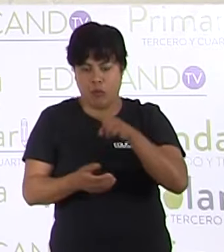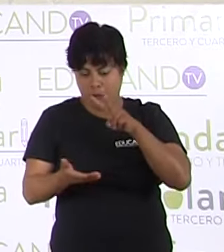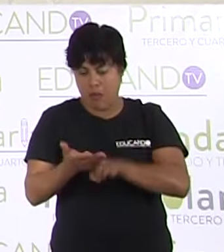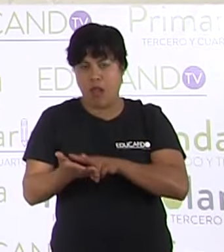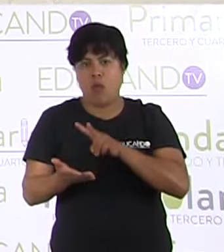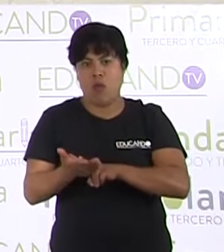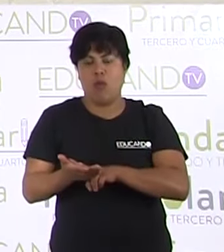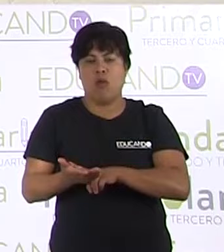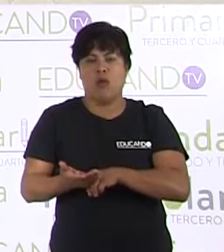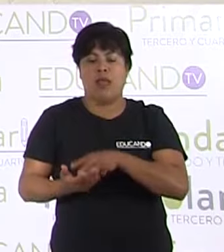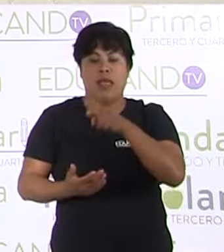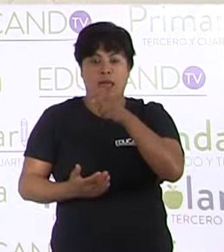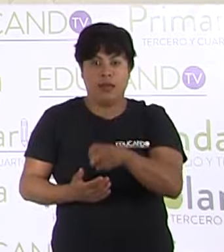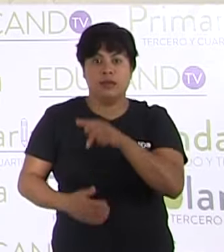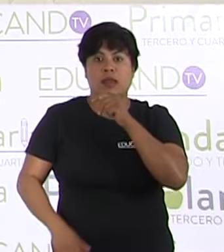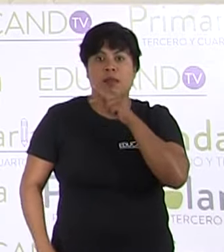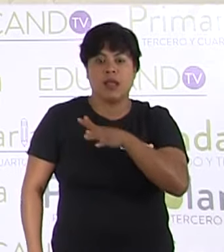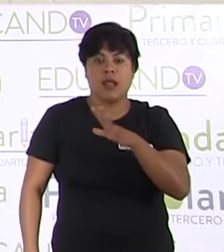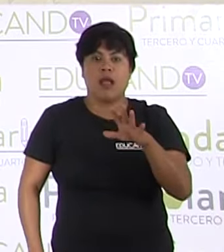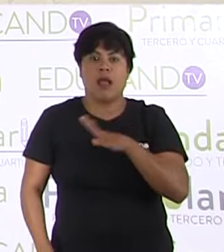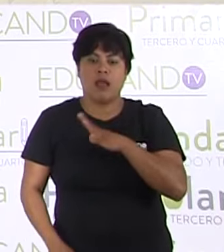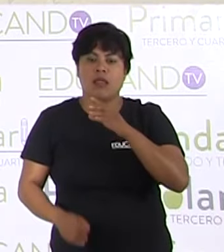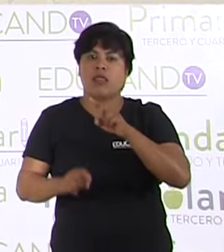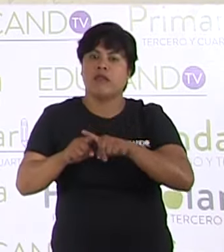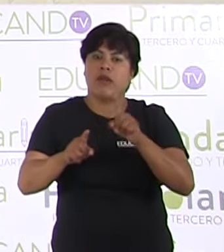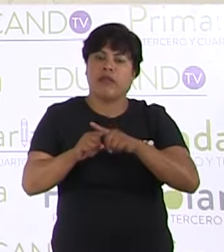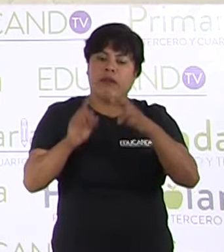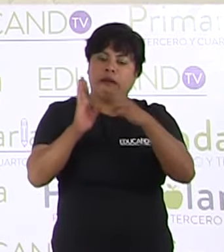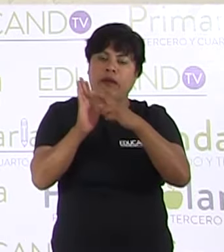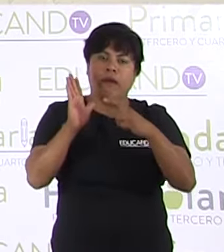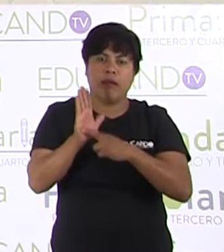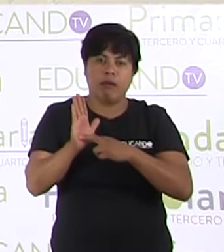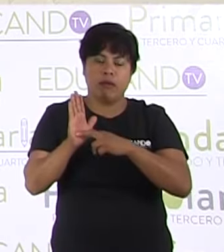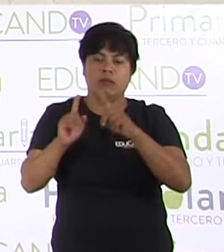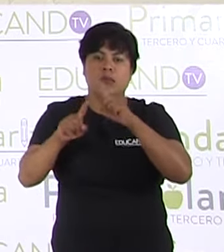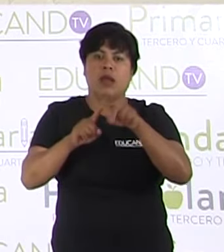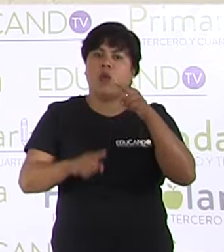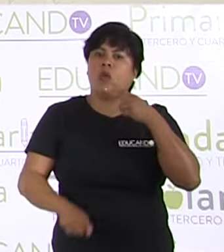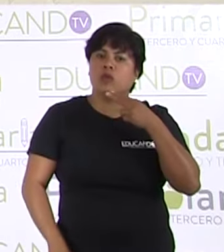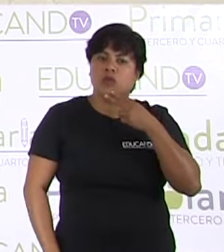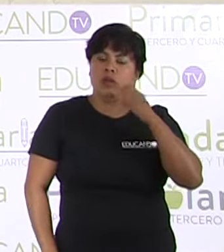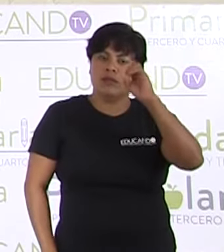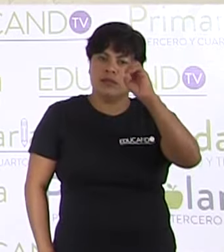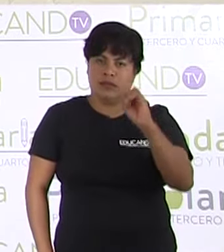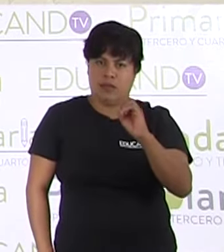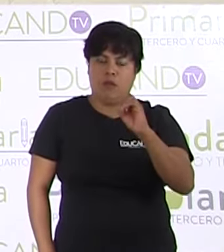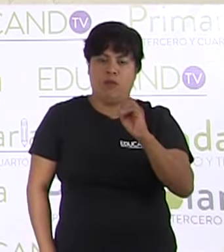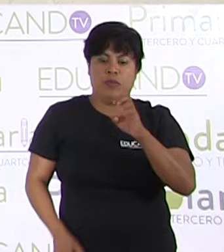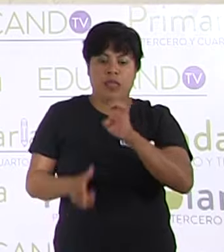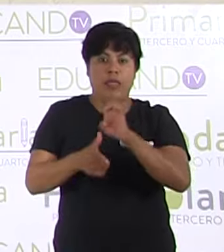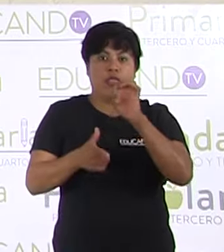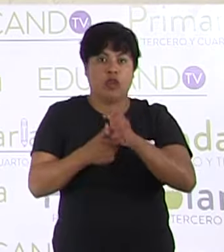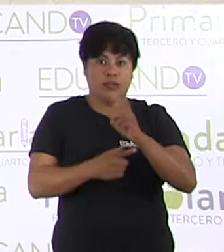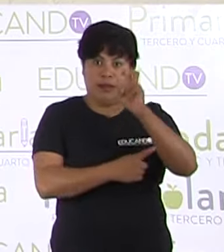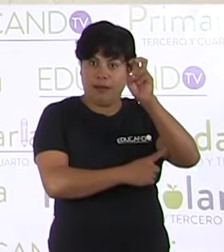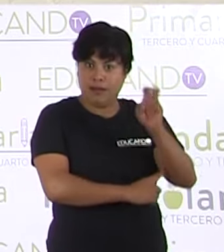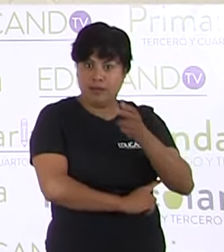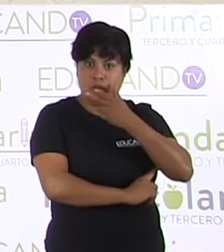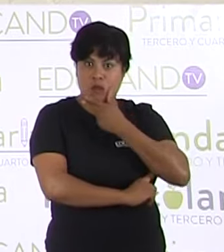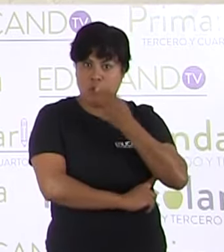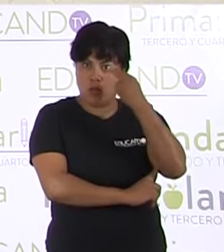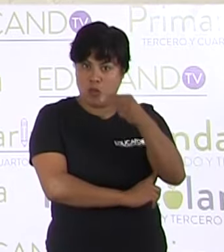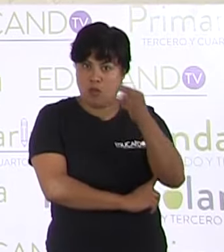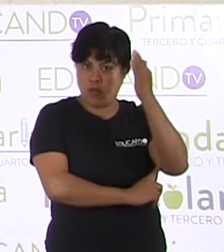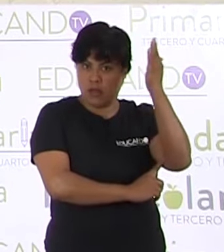y él también creó algunas reglas para la utilización del cero Entonces le debemos a este señor que el